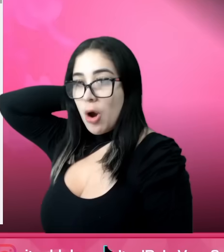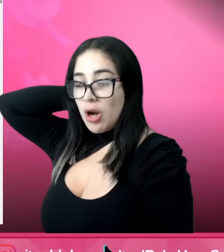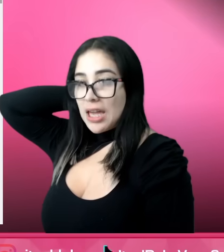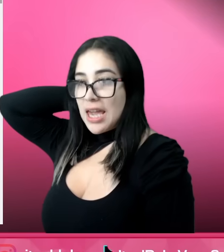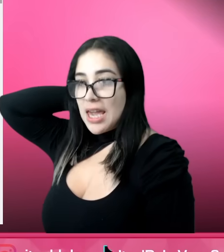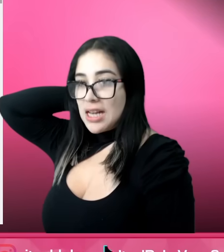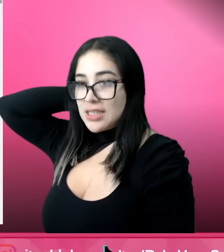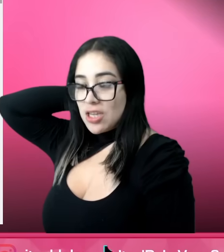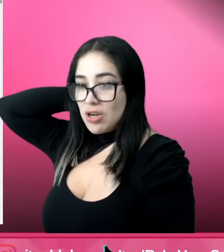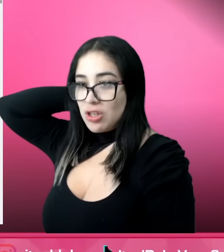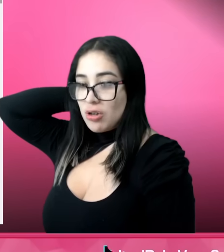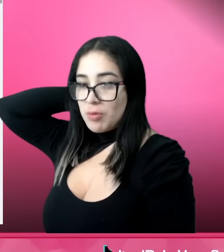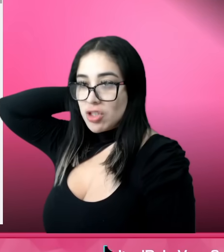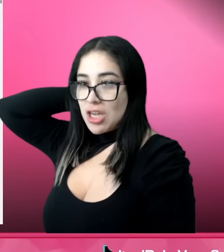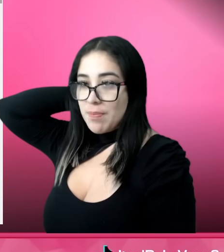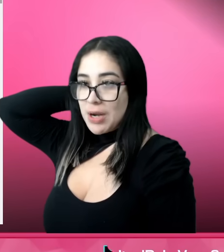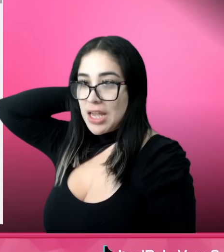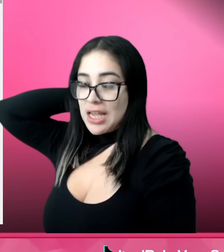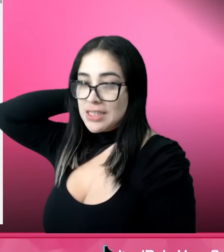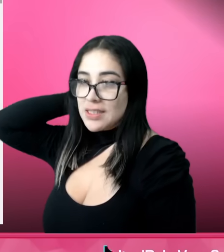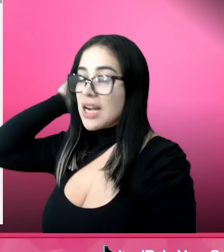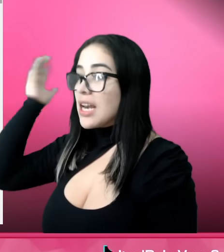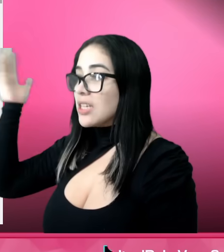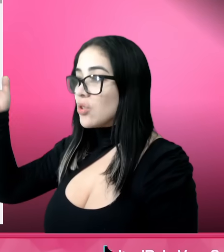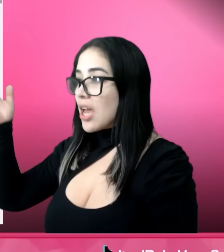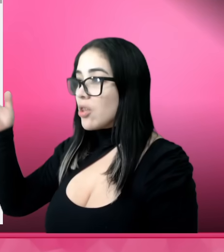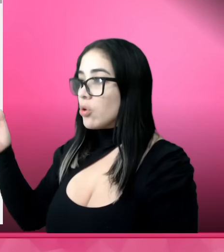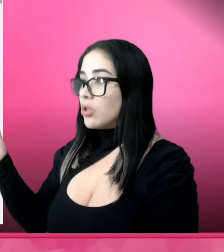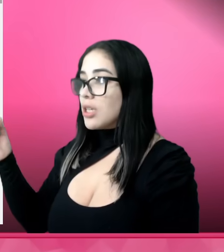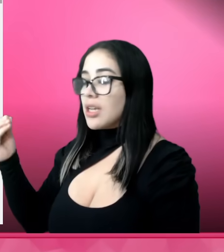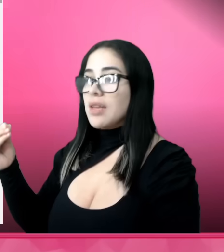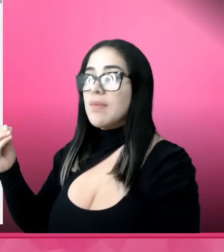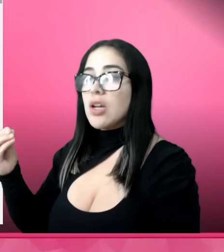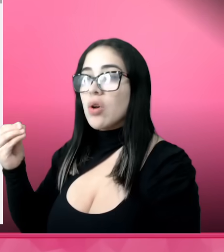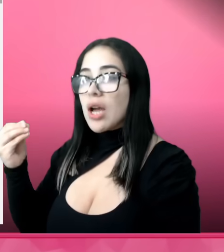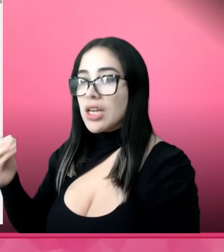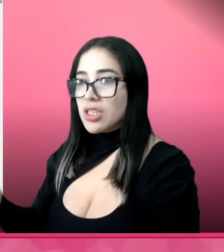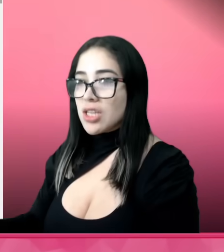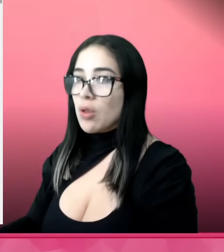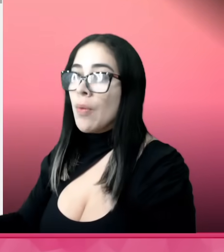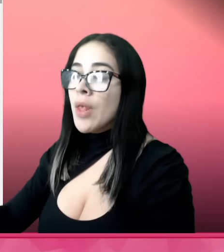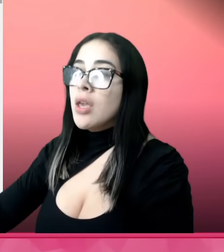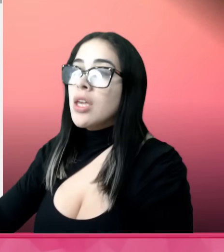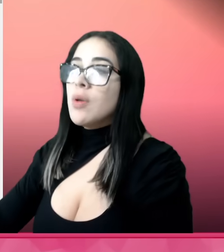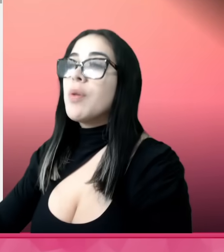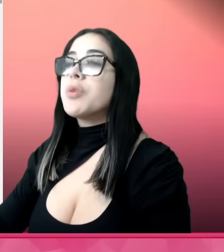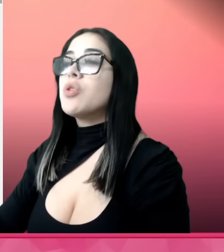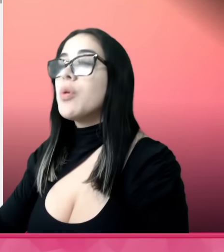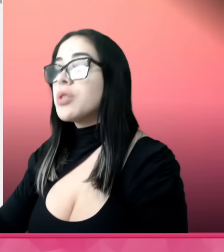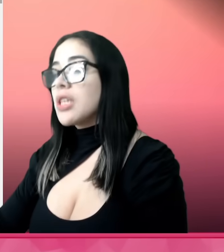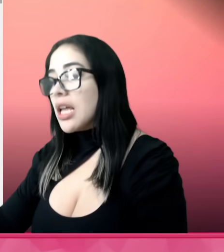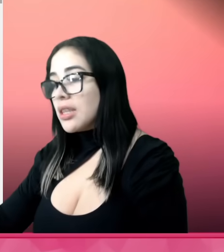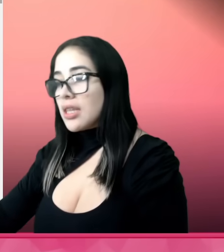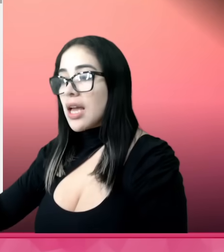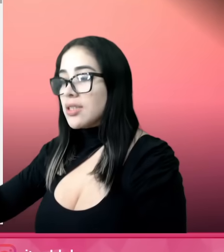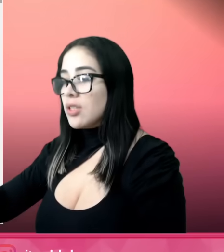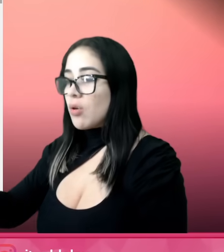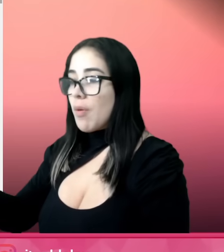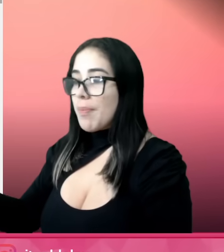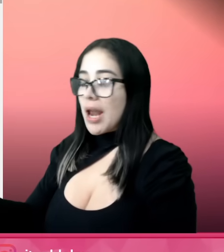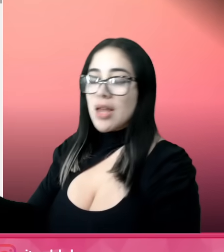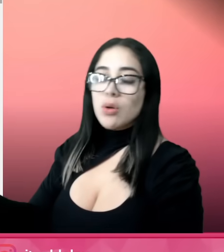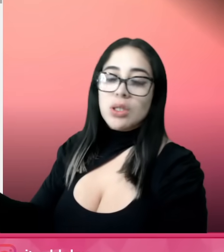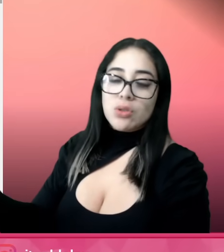porque el señorito como siempre que está relacionado con el crimen organizado Y bueno pues no obstante